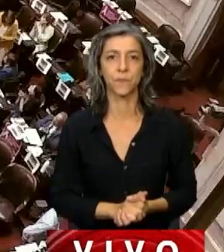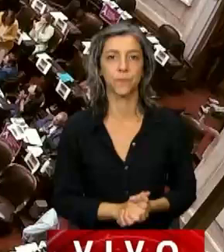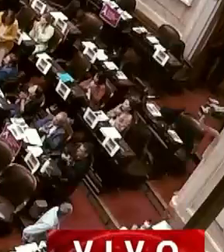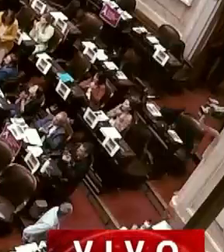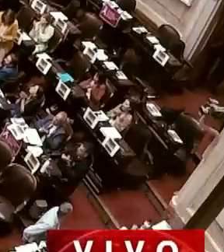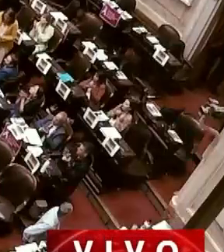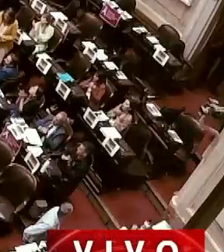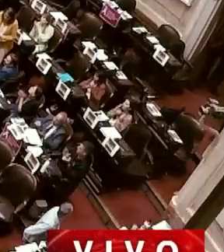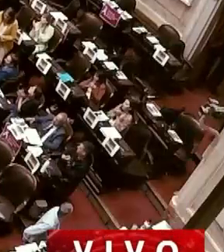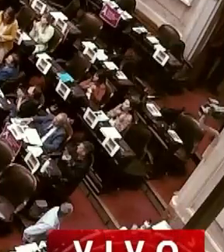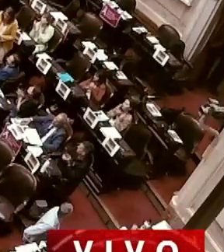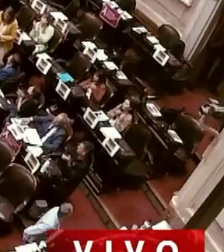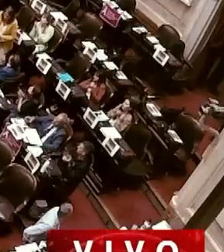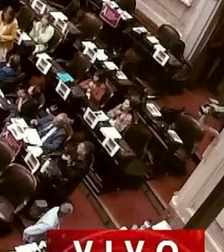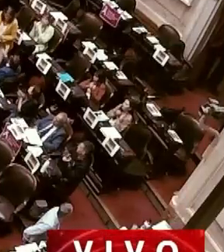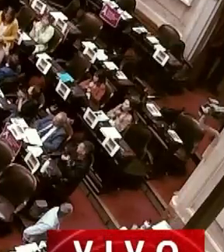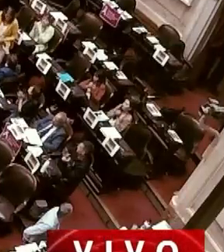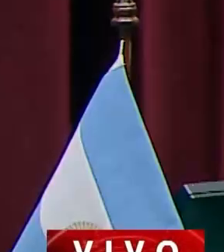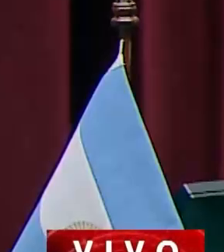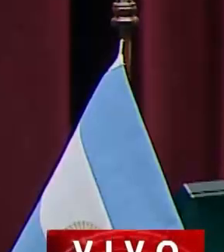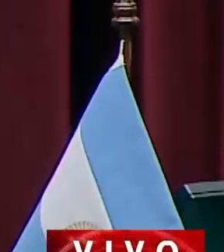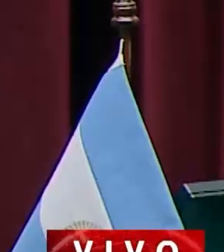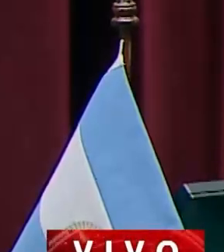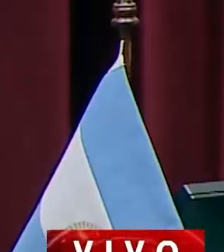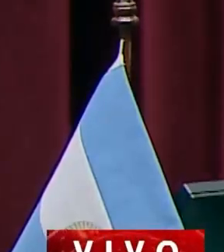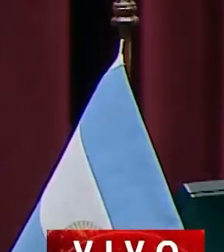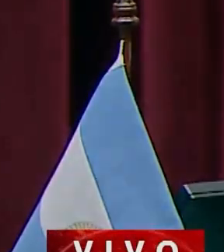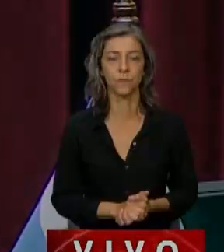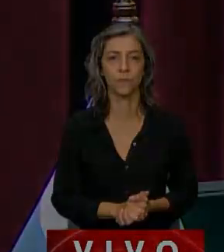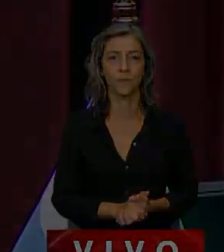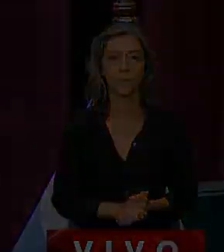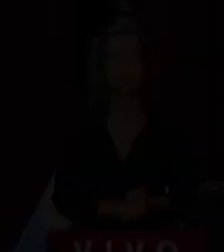Muchas gracias, señora diputada.